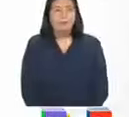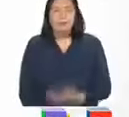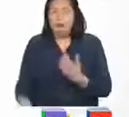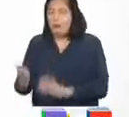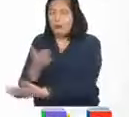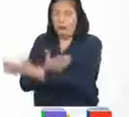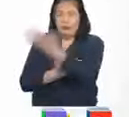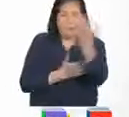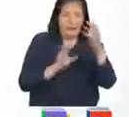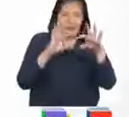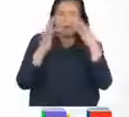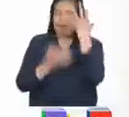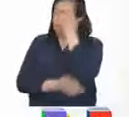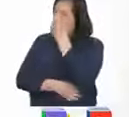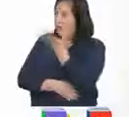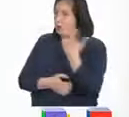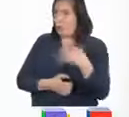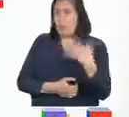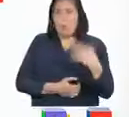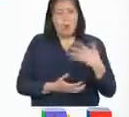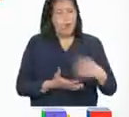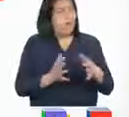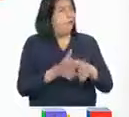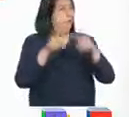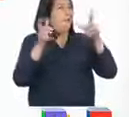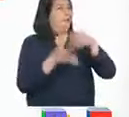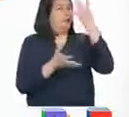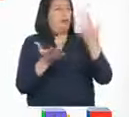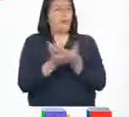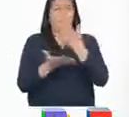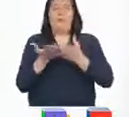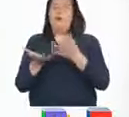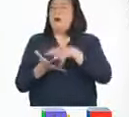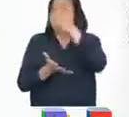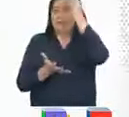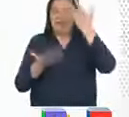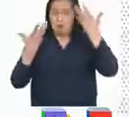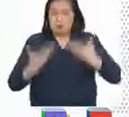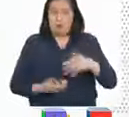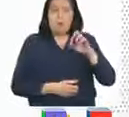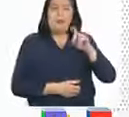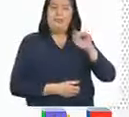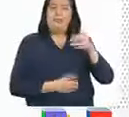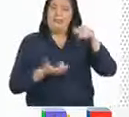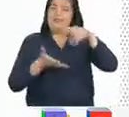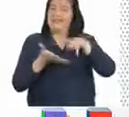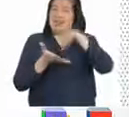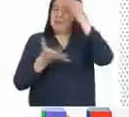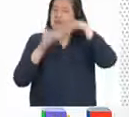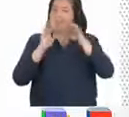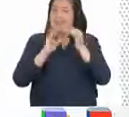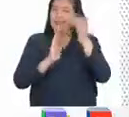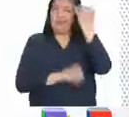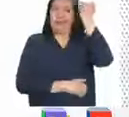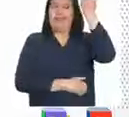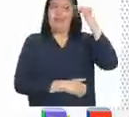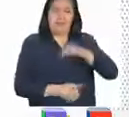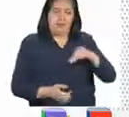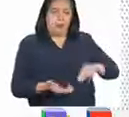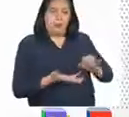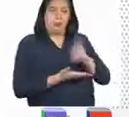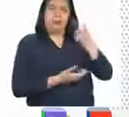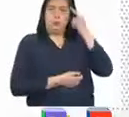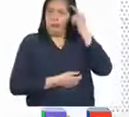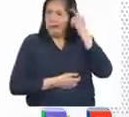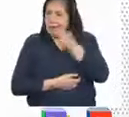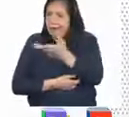Buenos días, familia bonita. Qué gran día para un nuevo aprendizaje. Yo soy Patricia Barreto y esto es Aprendo en Casa, una iniciativa del Ministerio de Educación